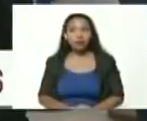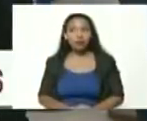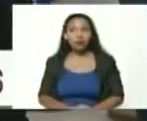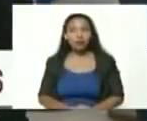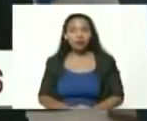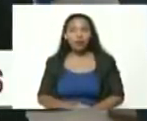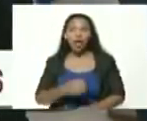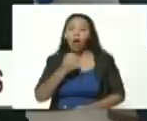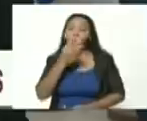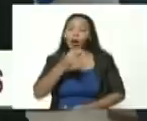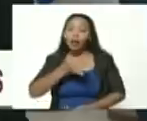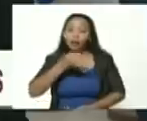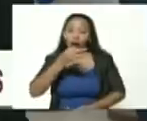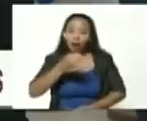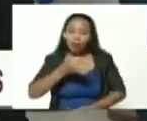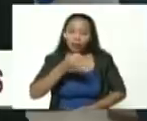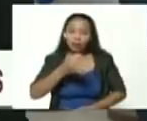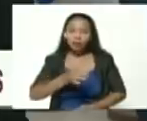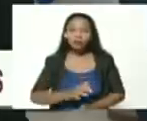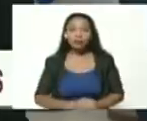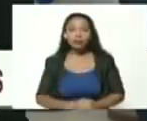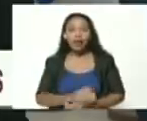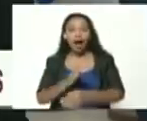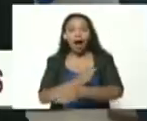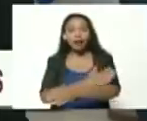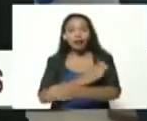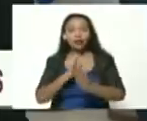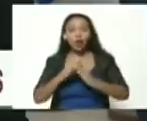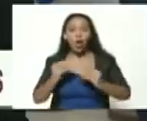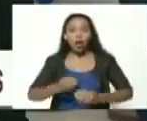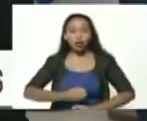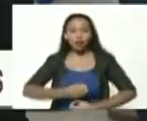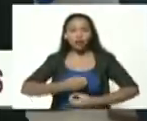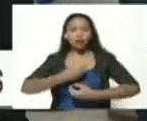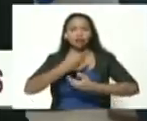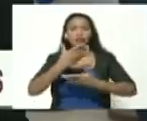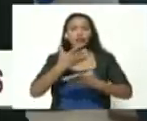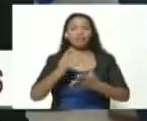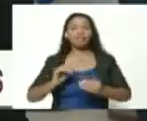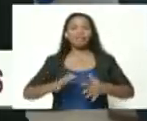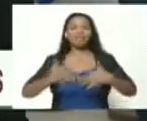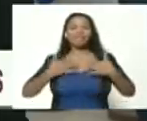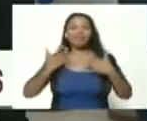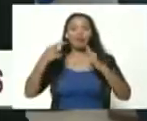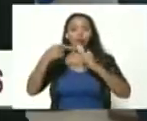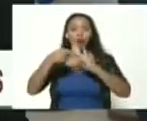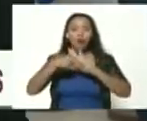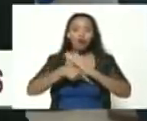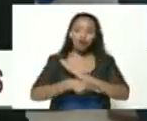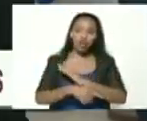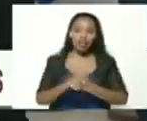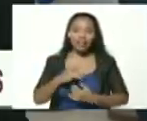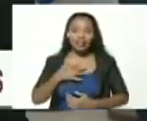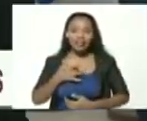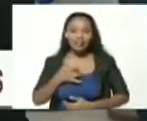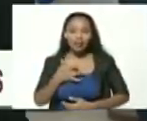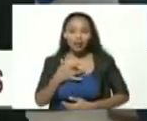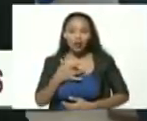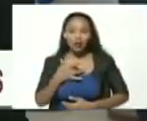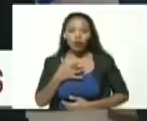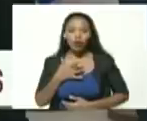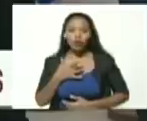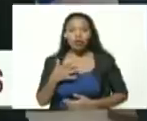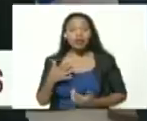Muy buenas tardes. Ante todo, expresarles la emoción profunda que sentimos tener la oportunidad